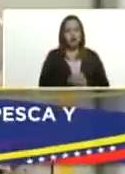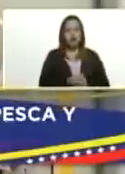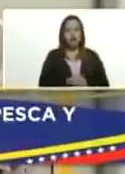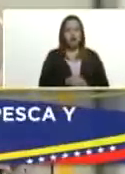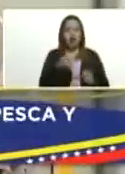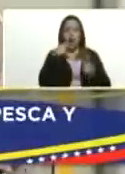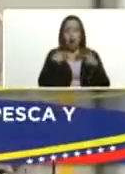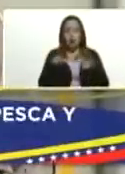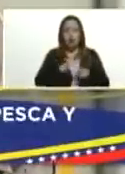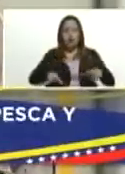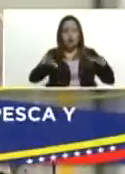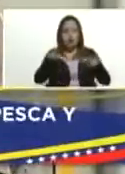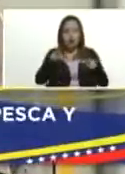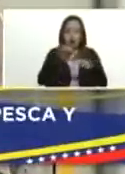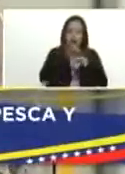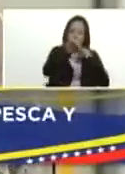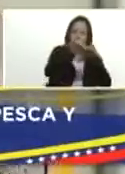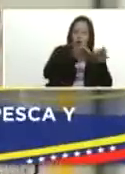zonas centrales.